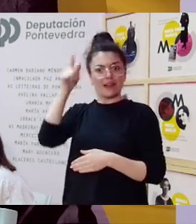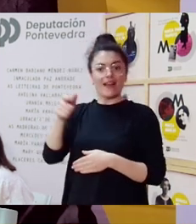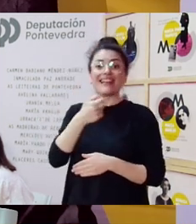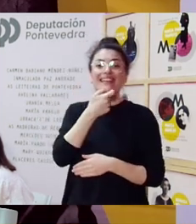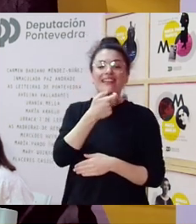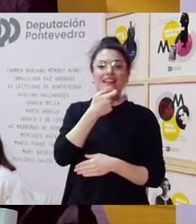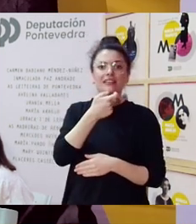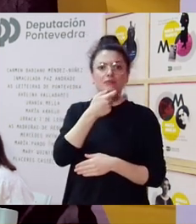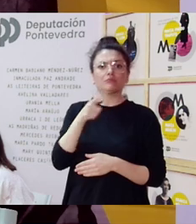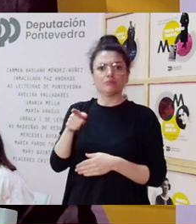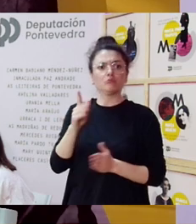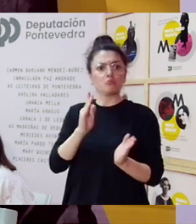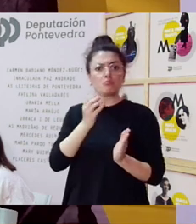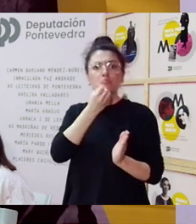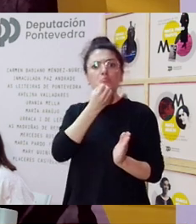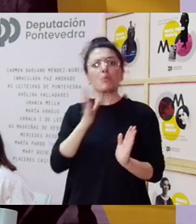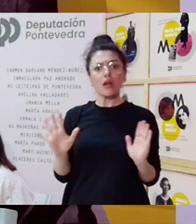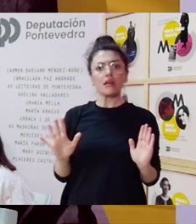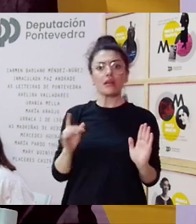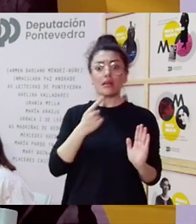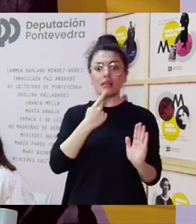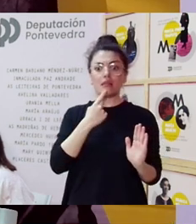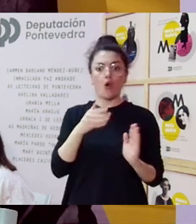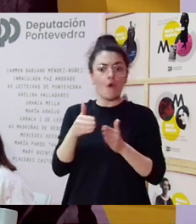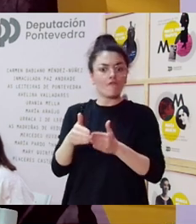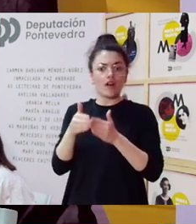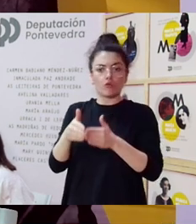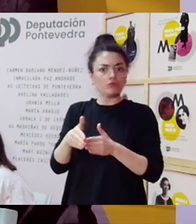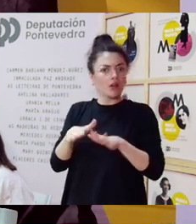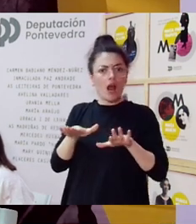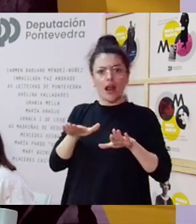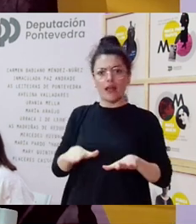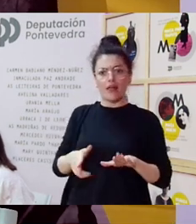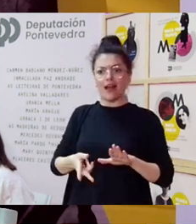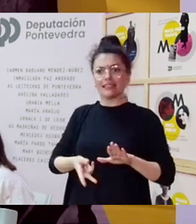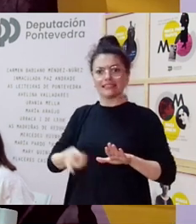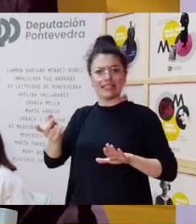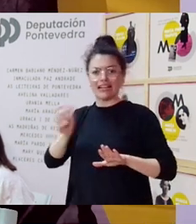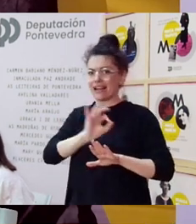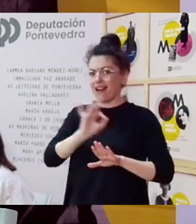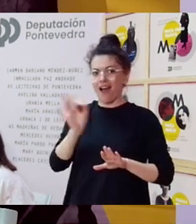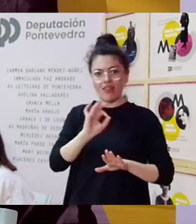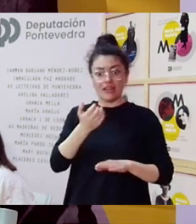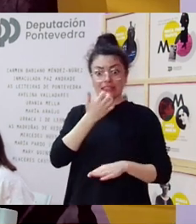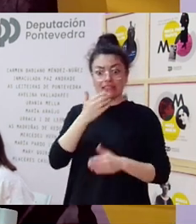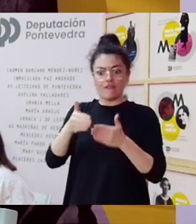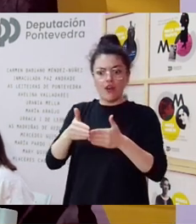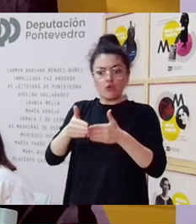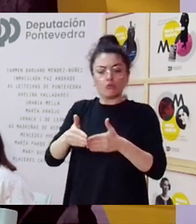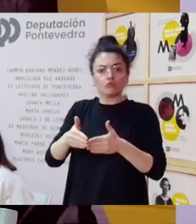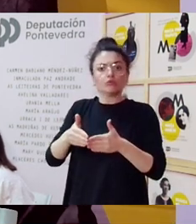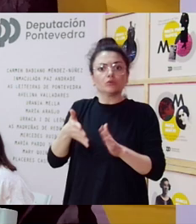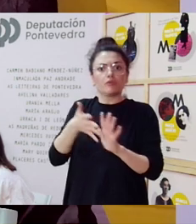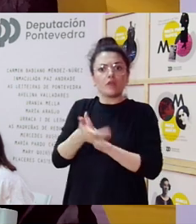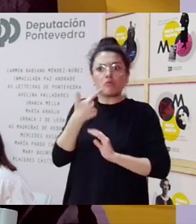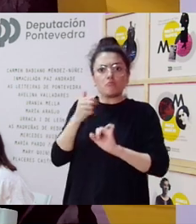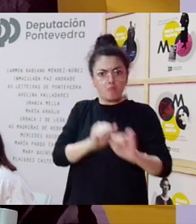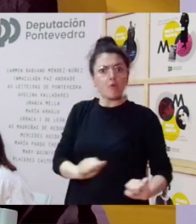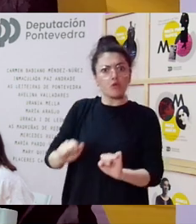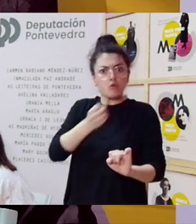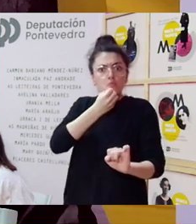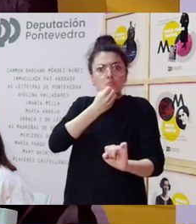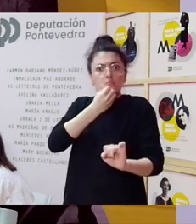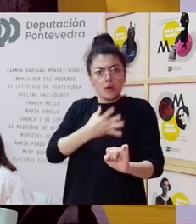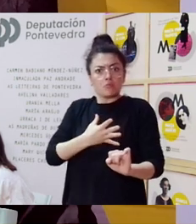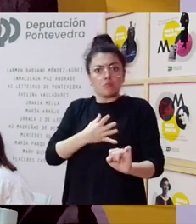portouse moi ben e díxolle que non saíra ninguén do barco, que mentras estuveran no barco estaban protexidos